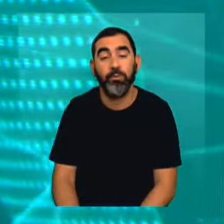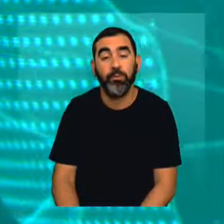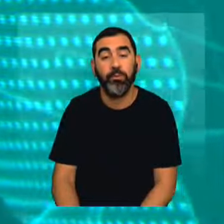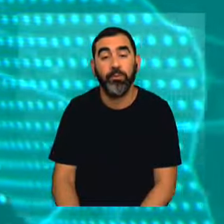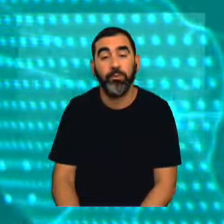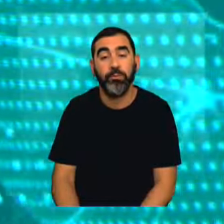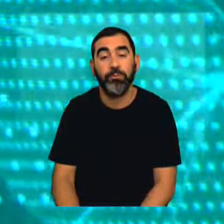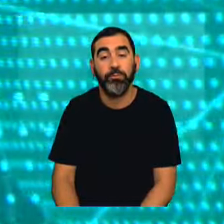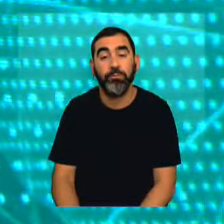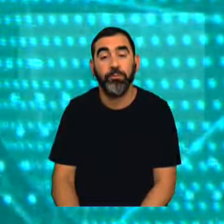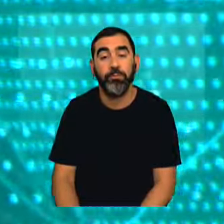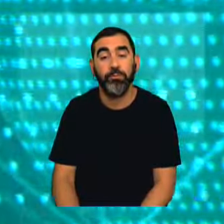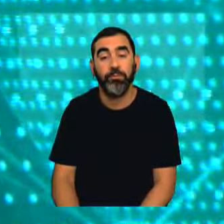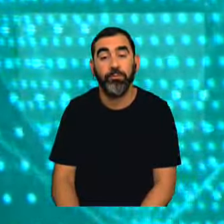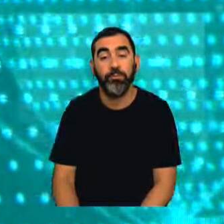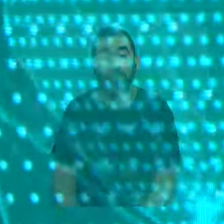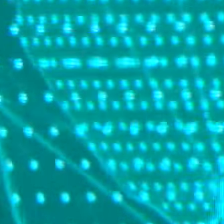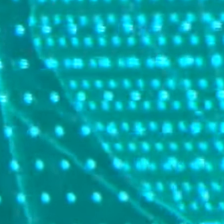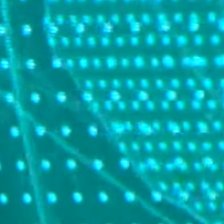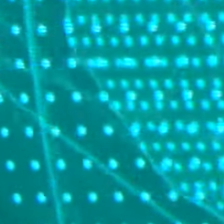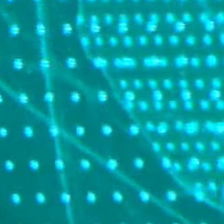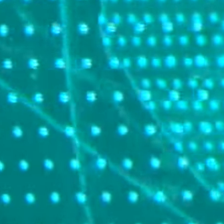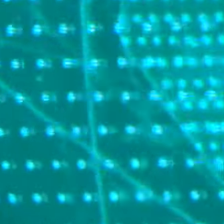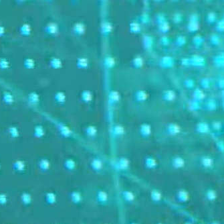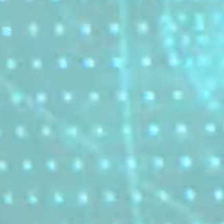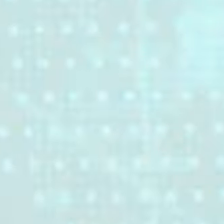primeras noticias de tv ciudad pasen Ustedes muy